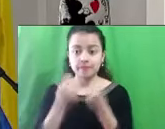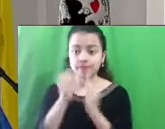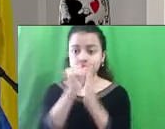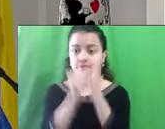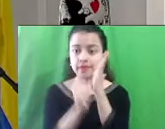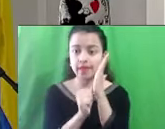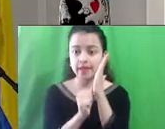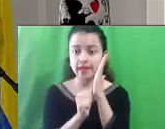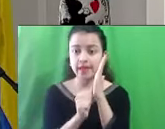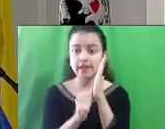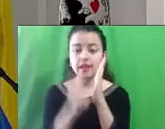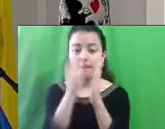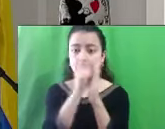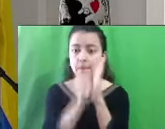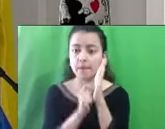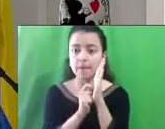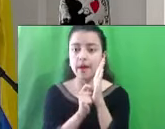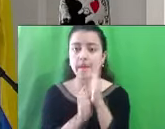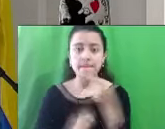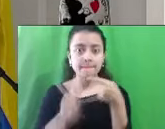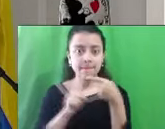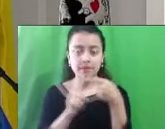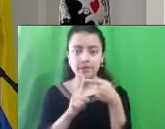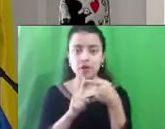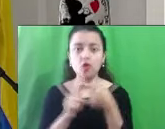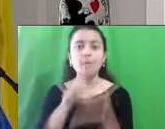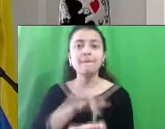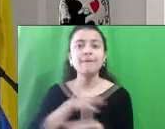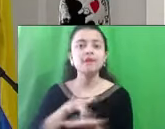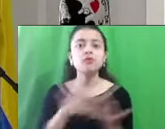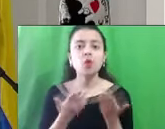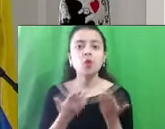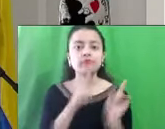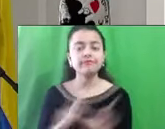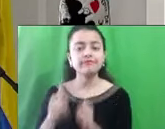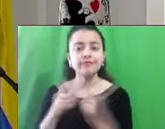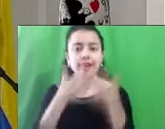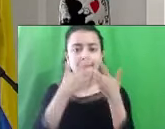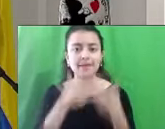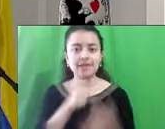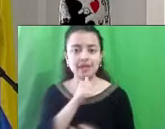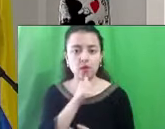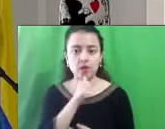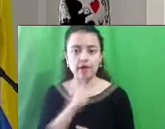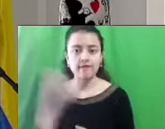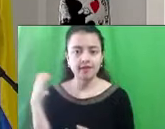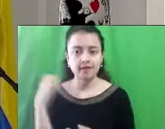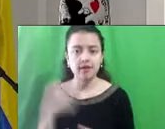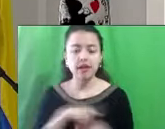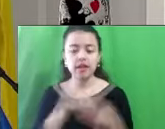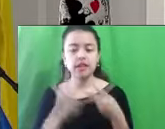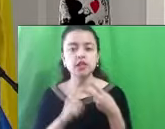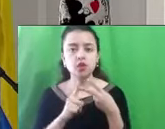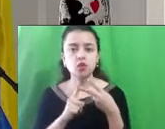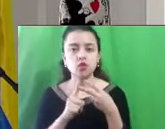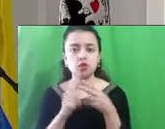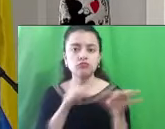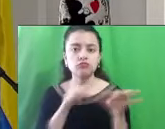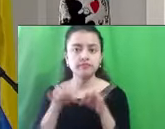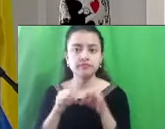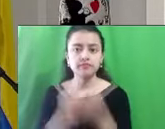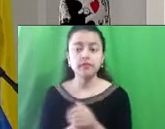con la empresa Aguas de Facatativá y luego con el desarrollo. Para iniciar, vamos a brindar el respeto a nuestros símbolos